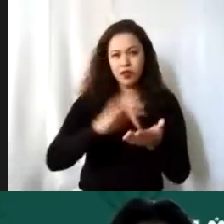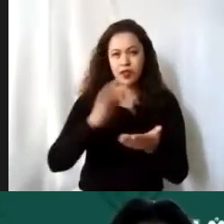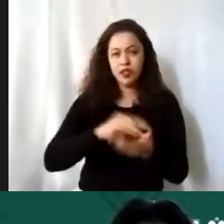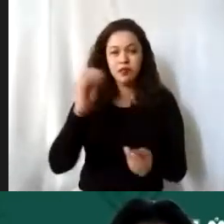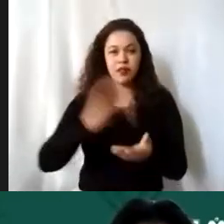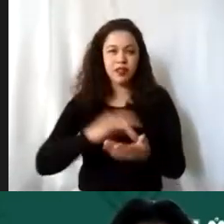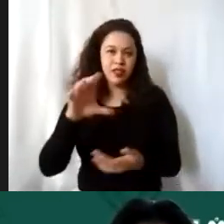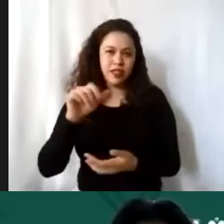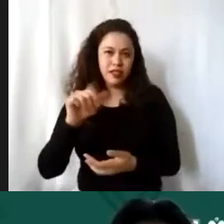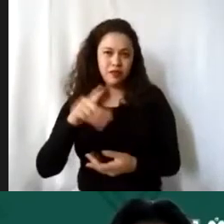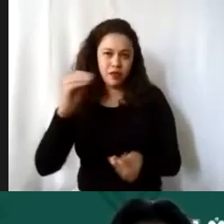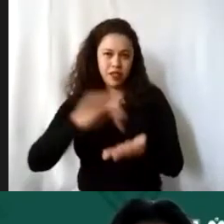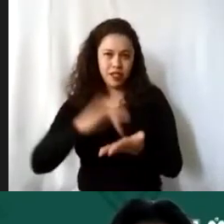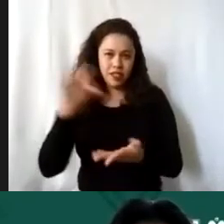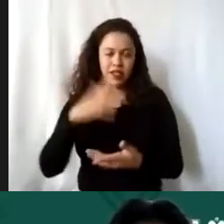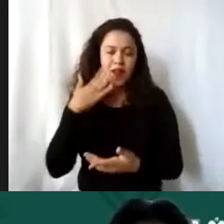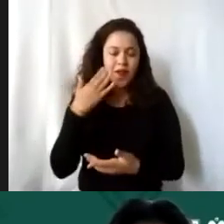Muy amable.